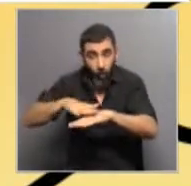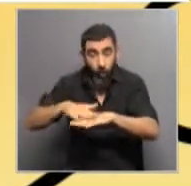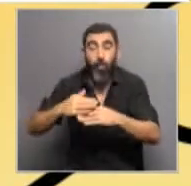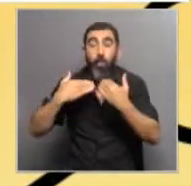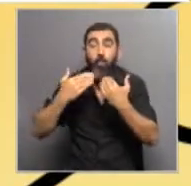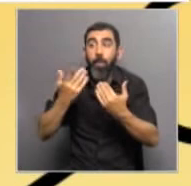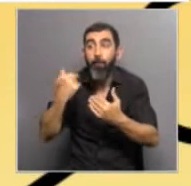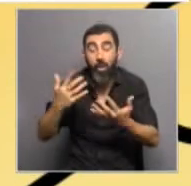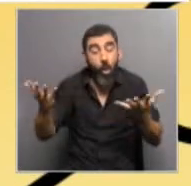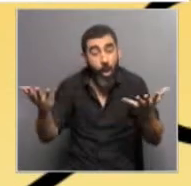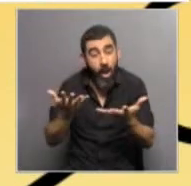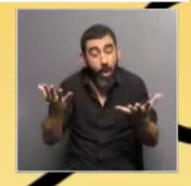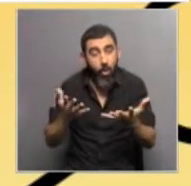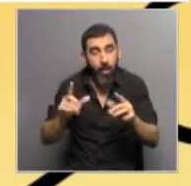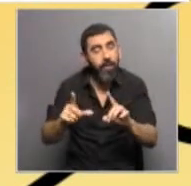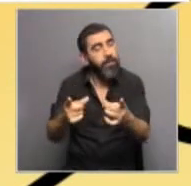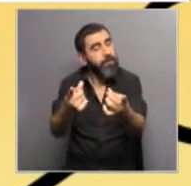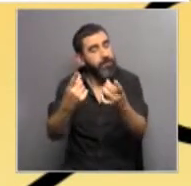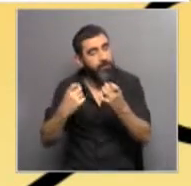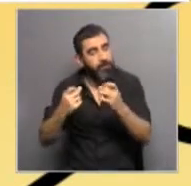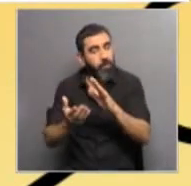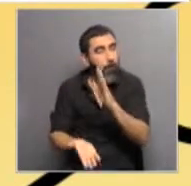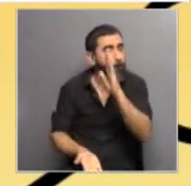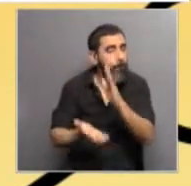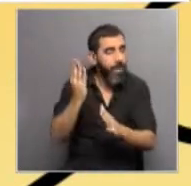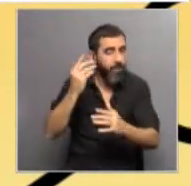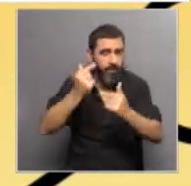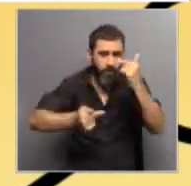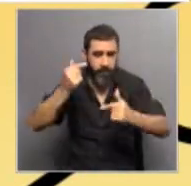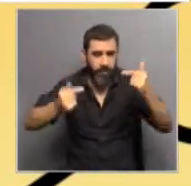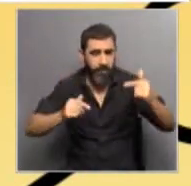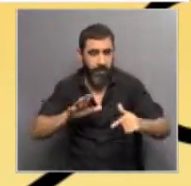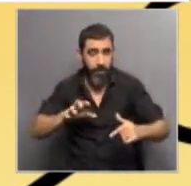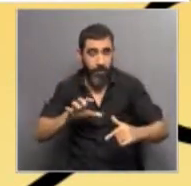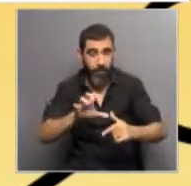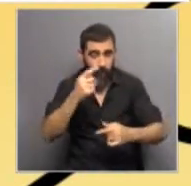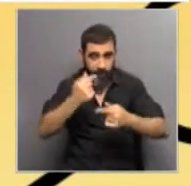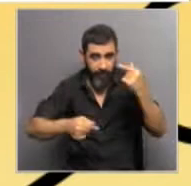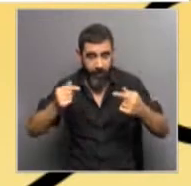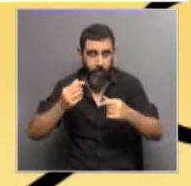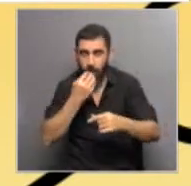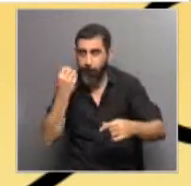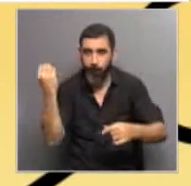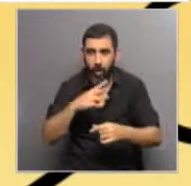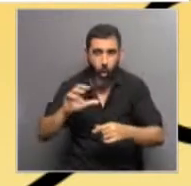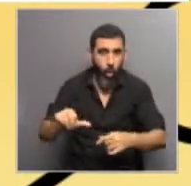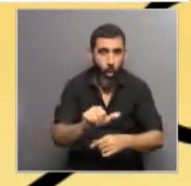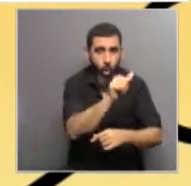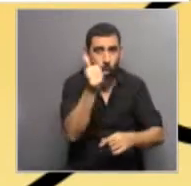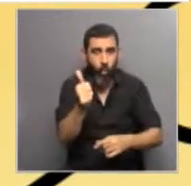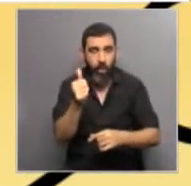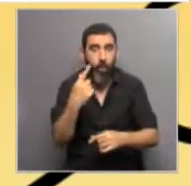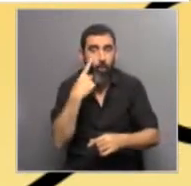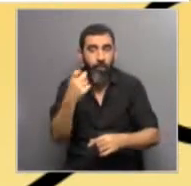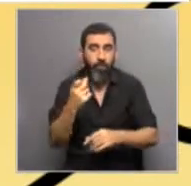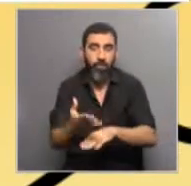dónde estamos? Estamos en la necesidad de aumentar la diversidad microbiana para lograr ir hacia una